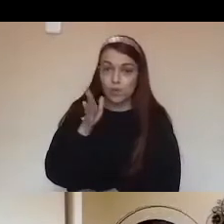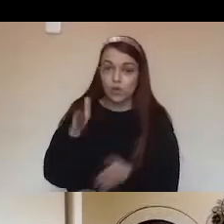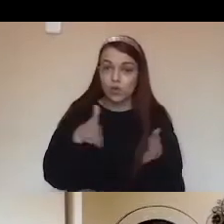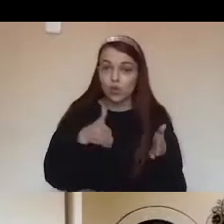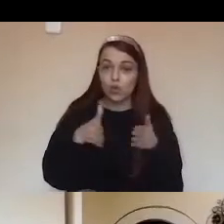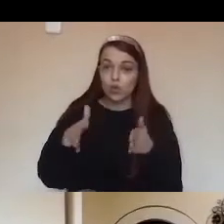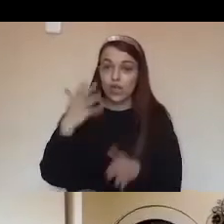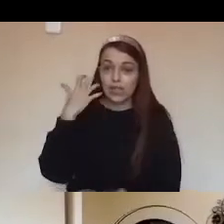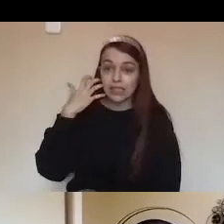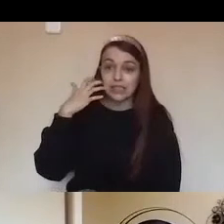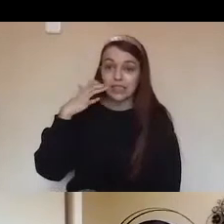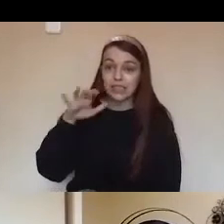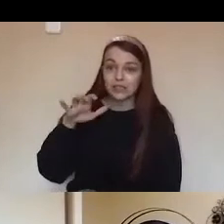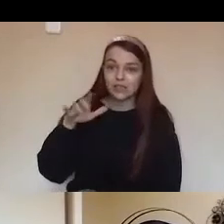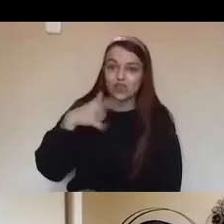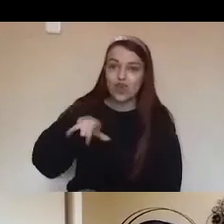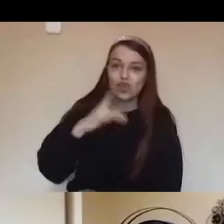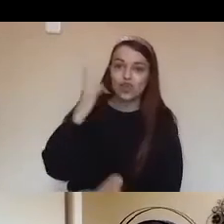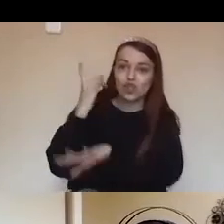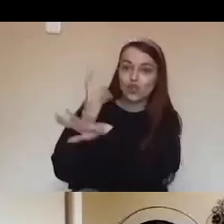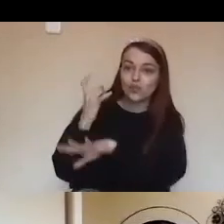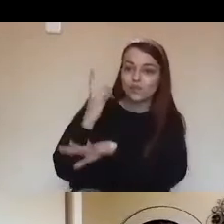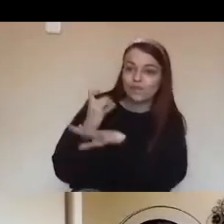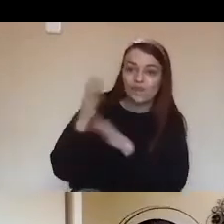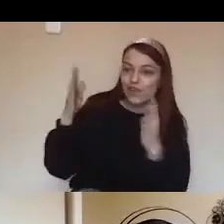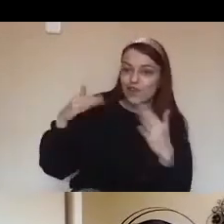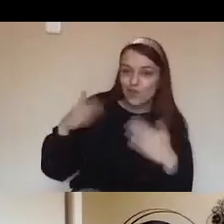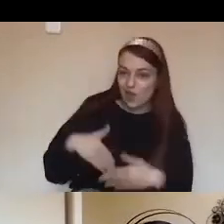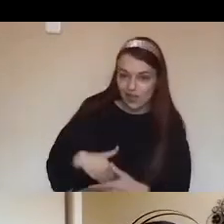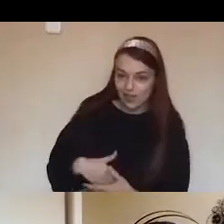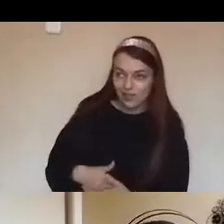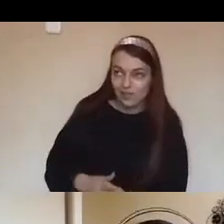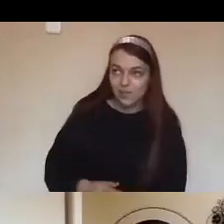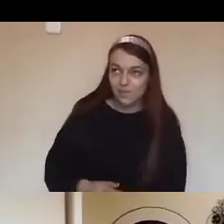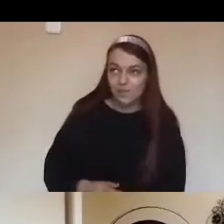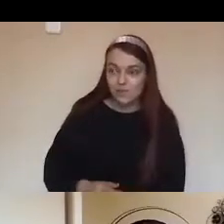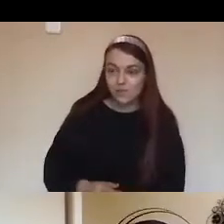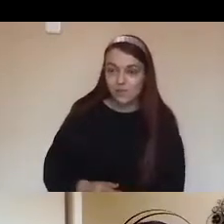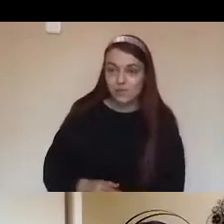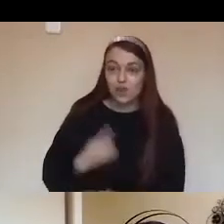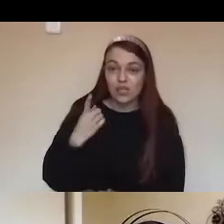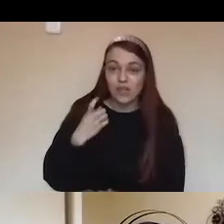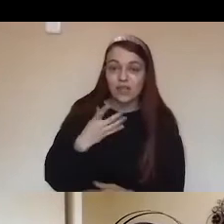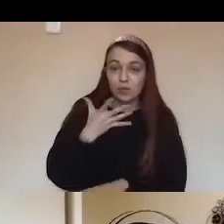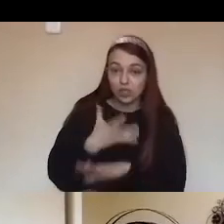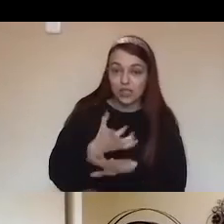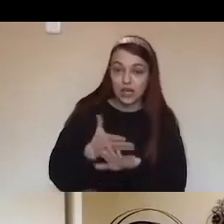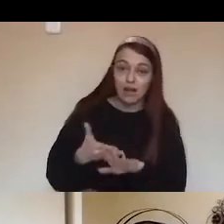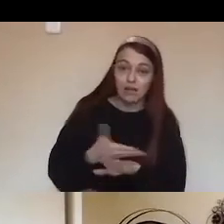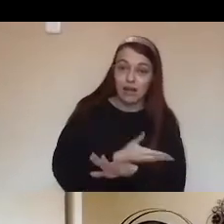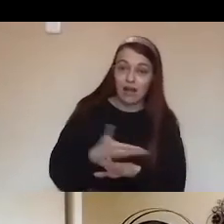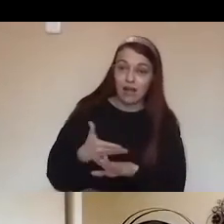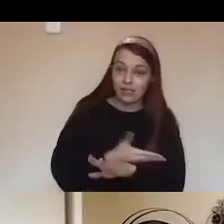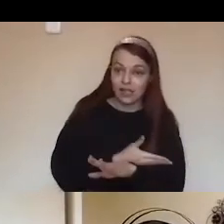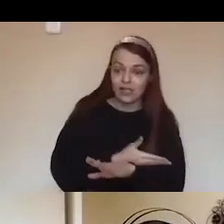reserva no tenemos señal de teléfonos móviles, entonces necesitamos descargarla y eso también, bueno, nos da